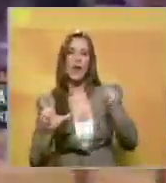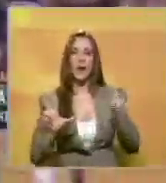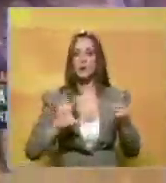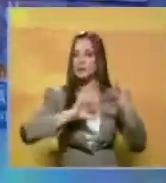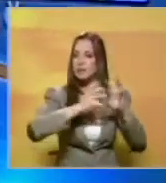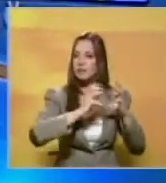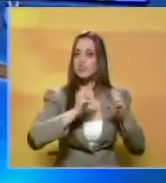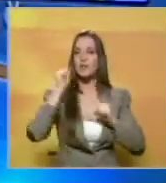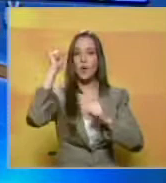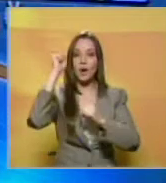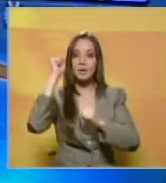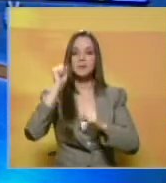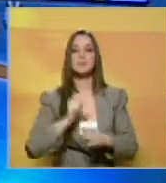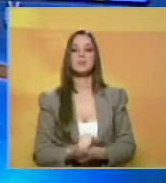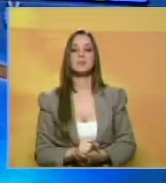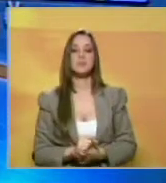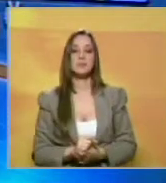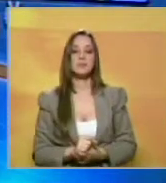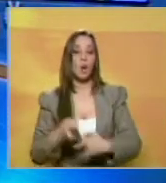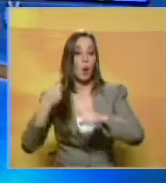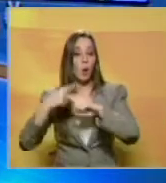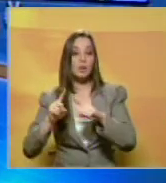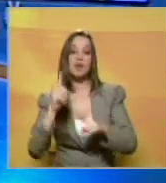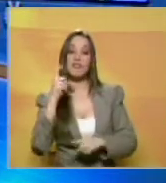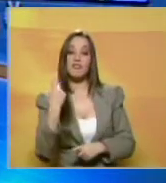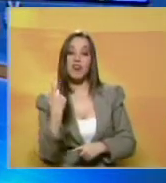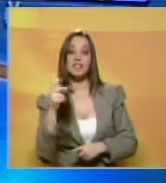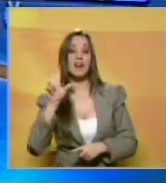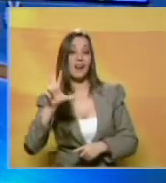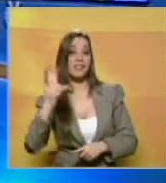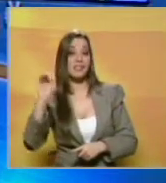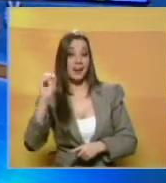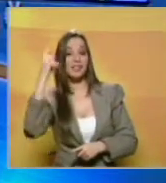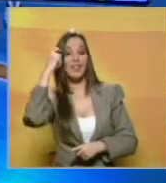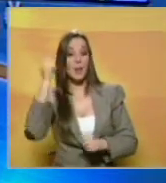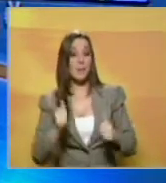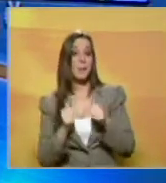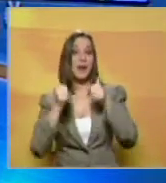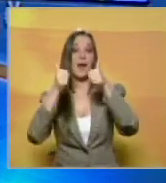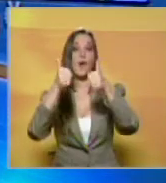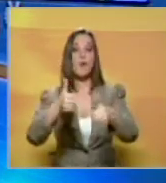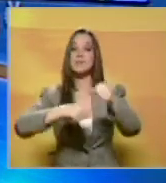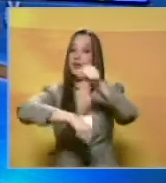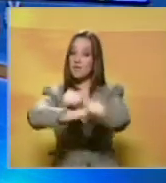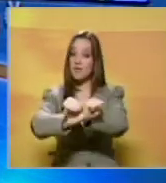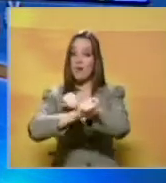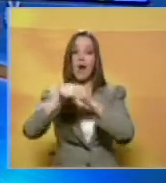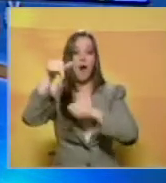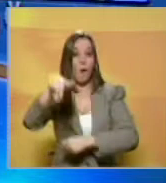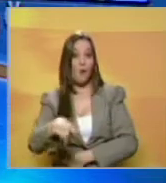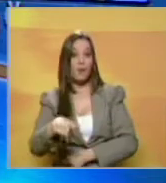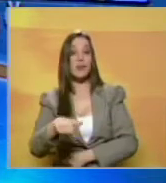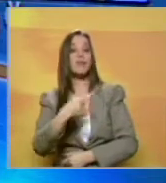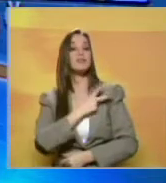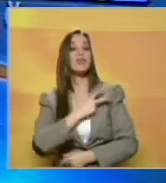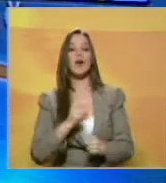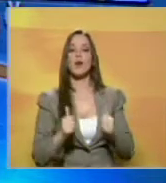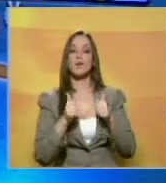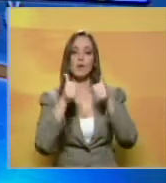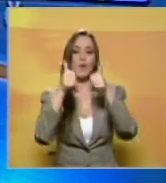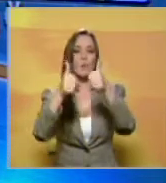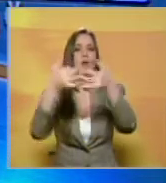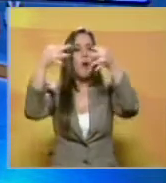Antonio. Y en otras notas, faltan solo 30 días para el inicio del Mundial de Fútbol. Desde hoy, en Noticiero de Univisión,